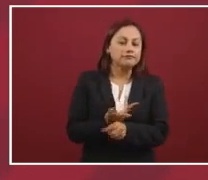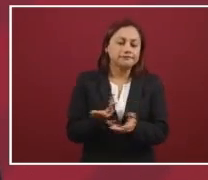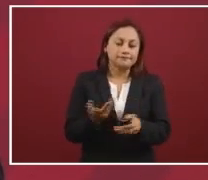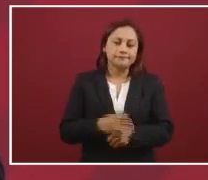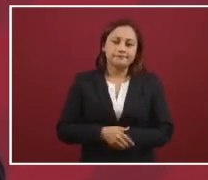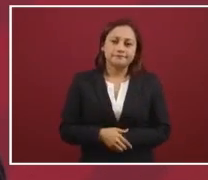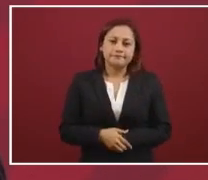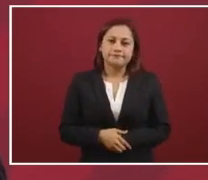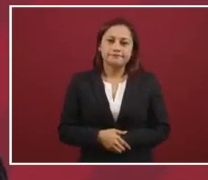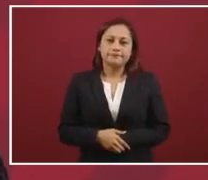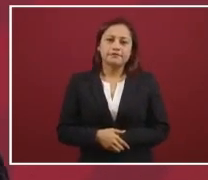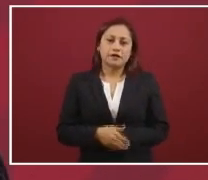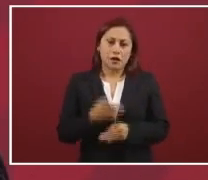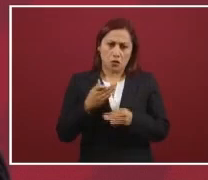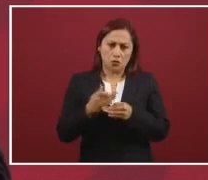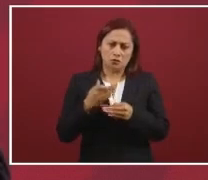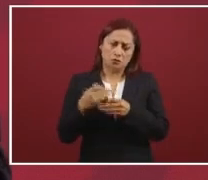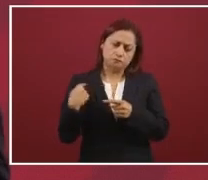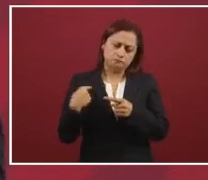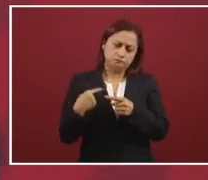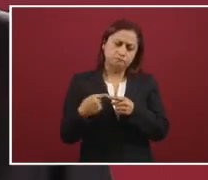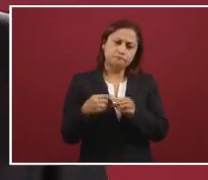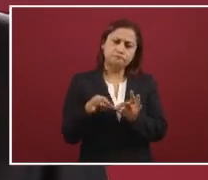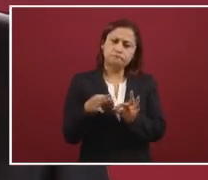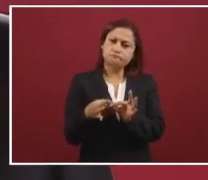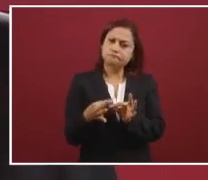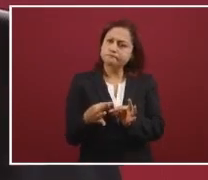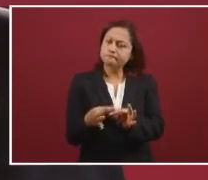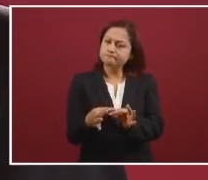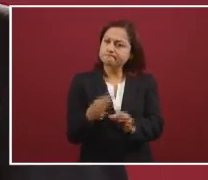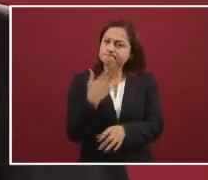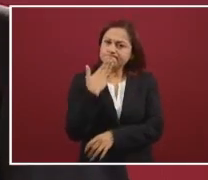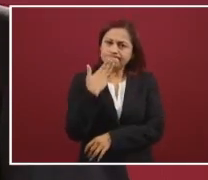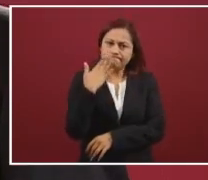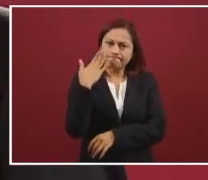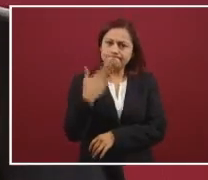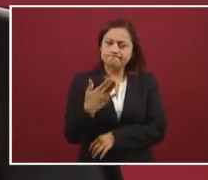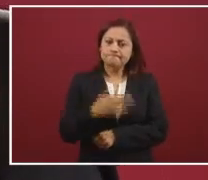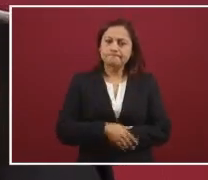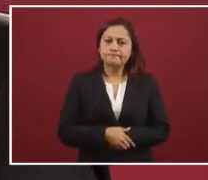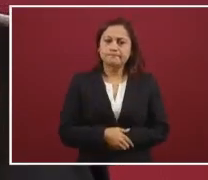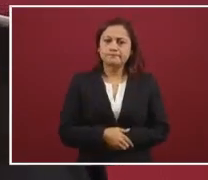Vamos bien, esto también nos ayuda a